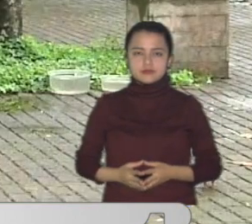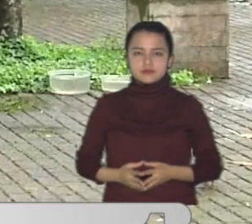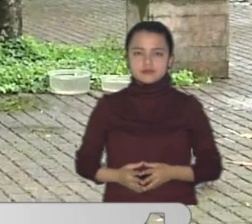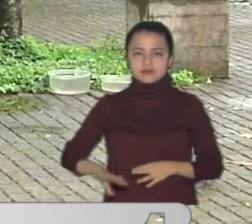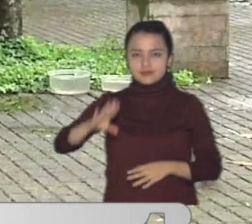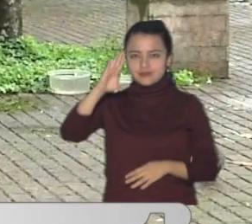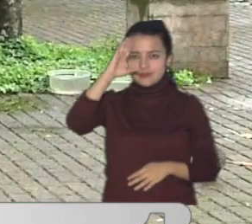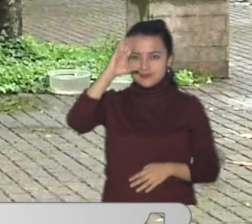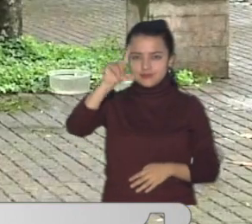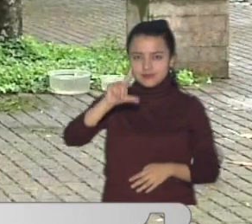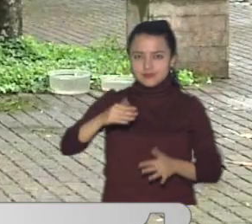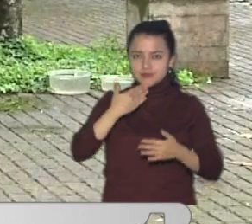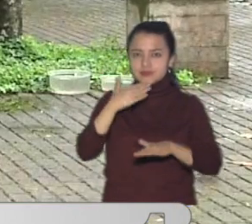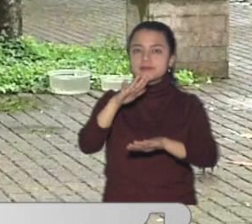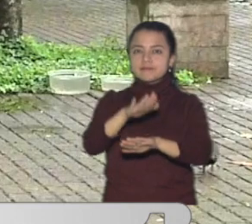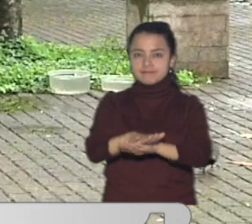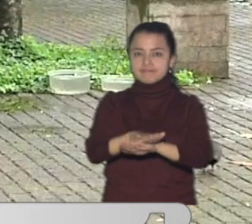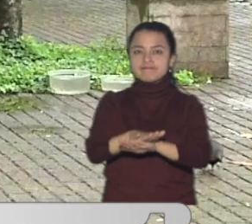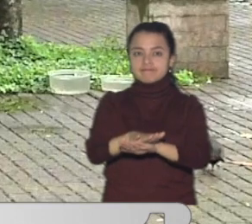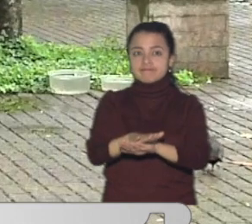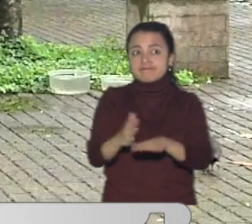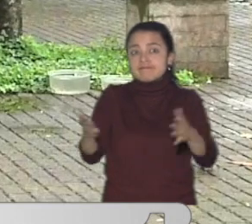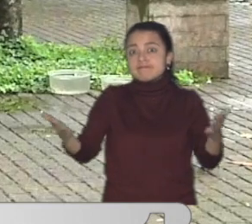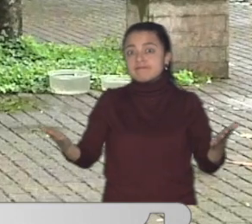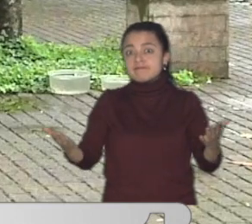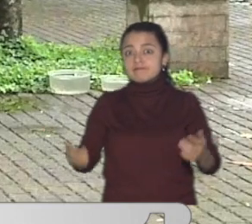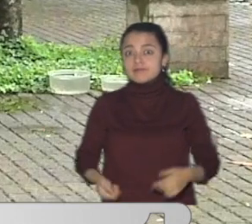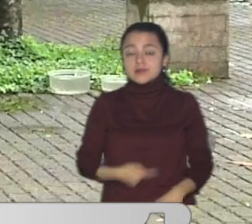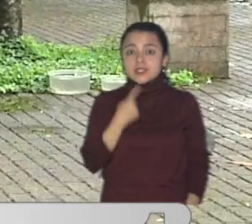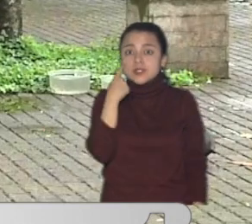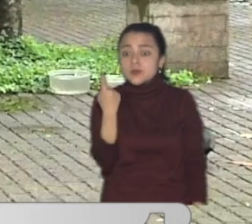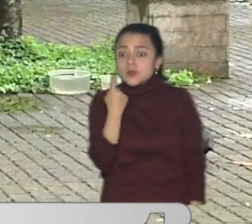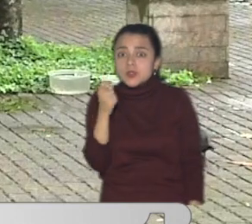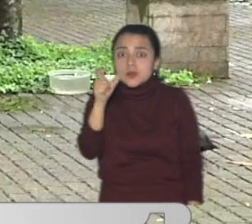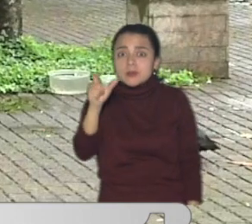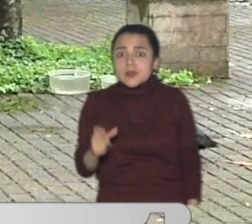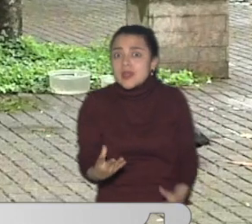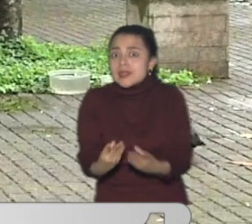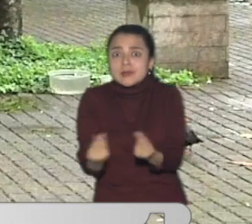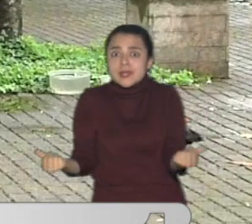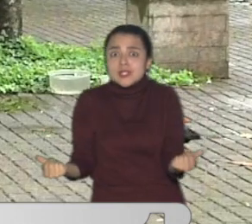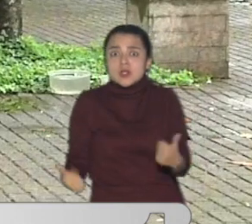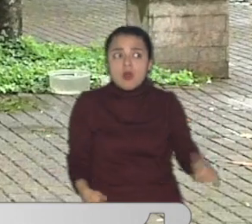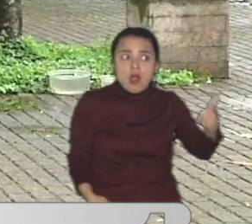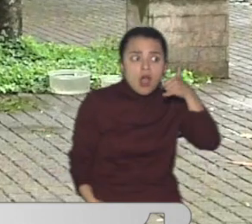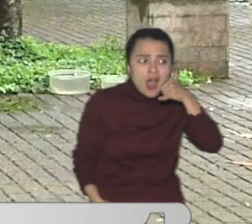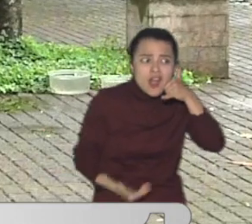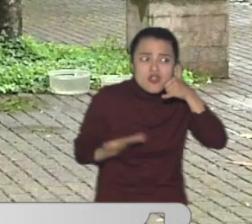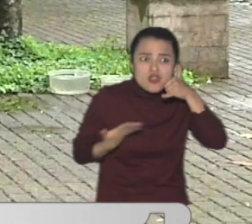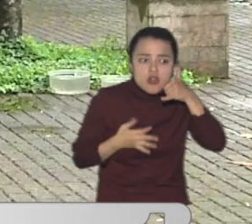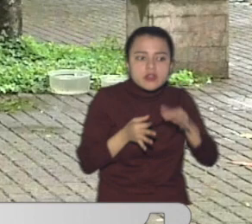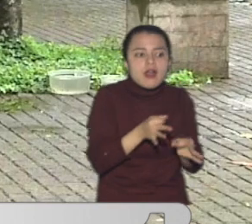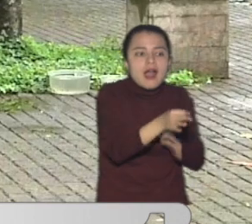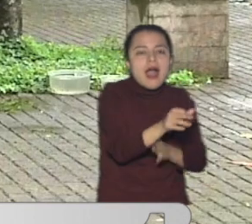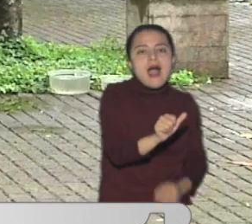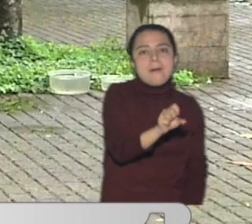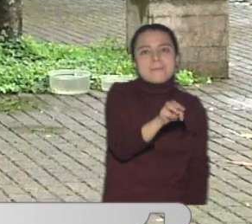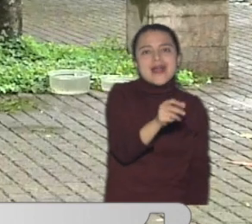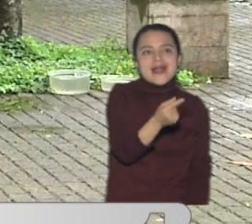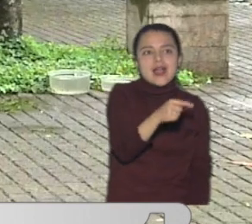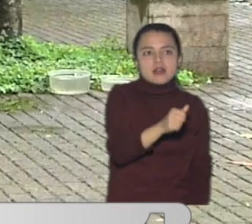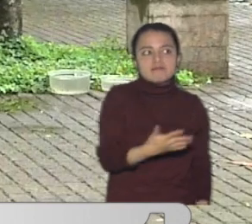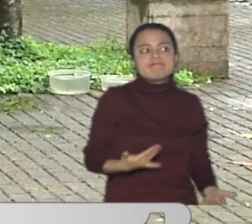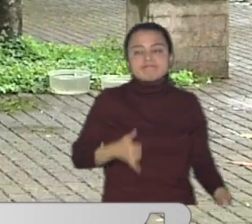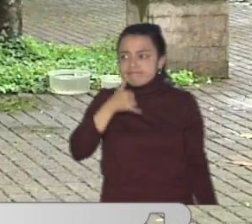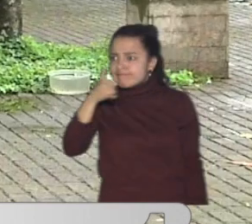Hola Luisa, buenas tardes. Por ahora se concentran en la búsqueda de una persona que fue reportada como desaparecida en el municipio de Amagá. Esto lo hacen